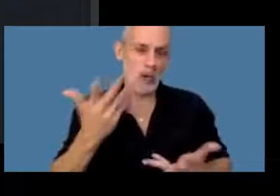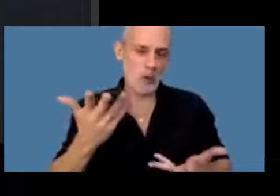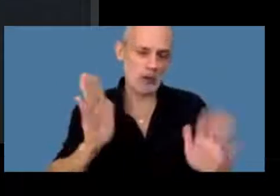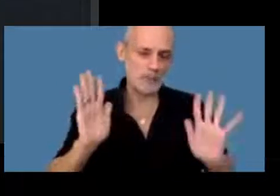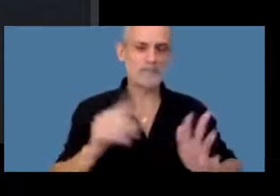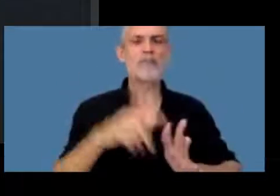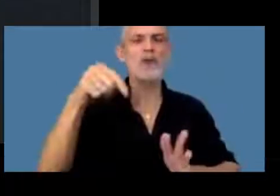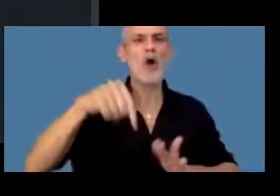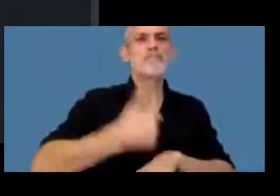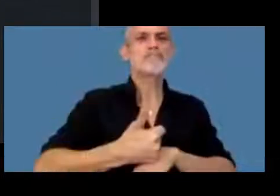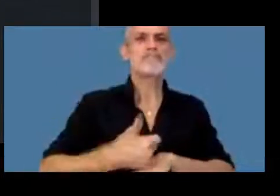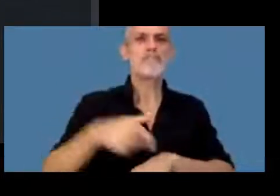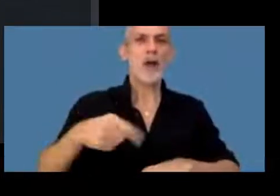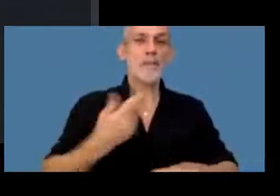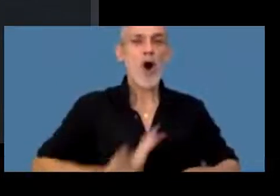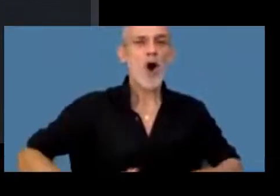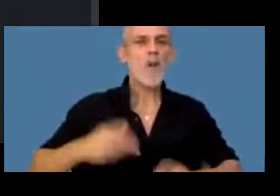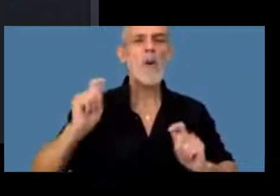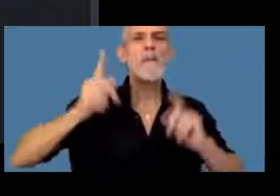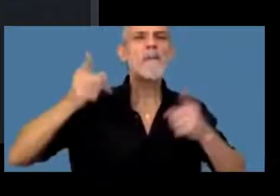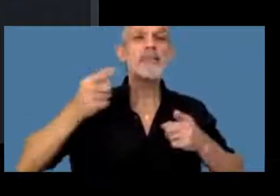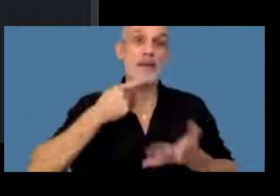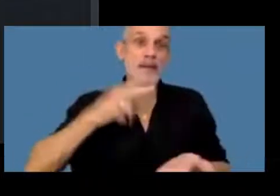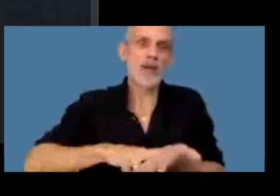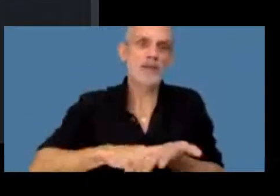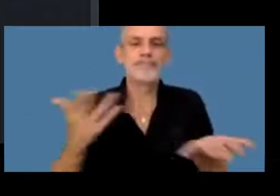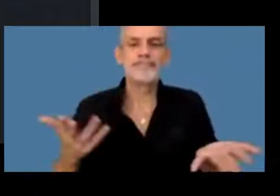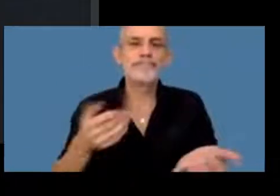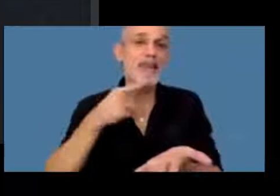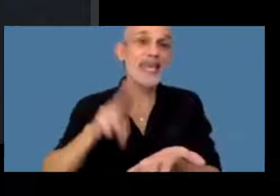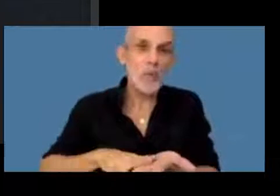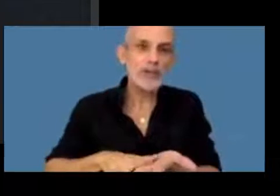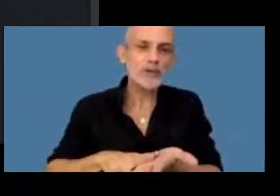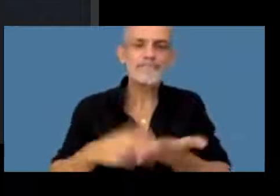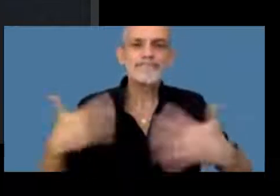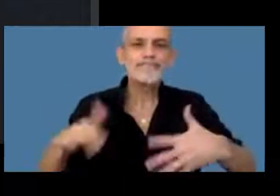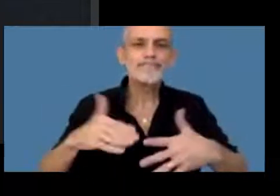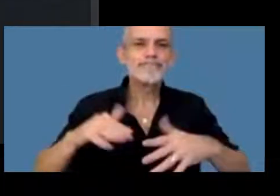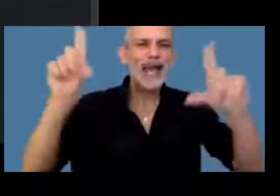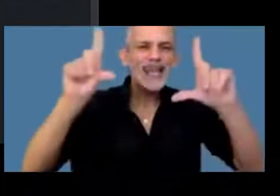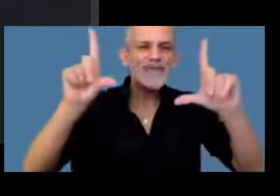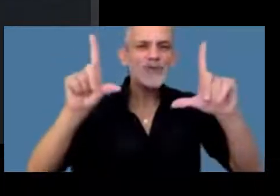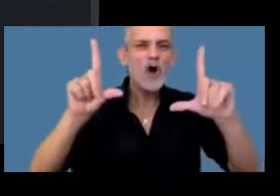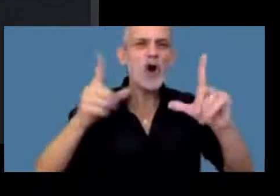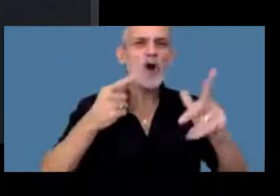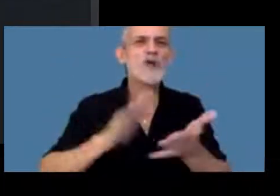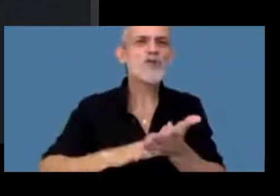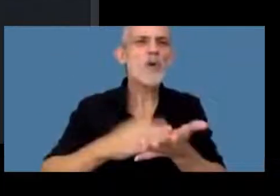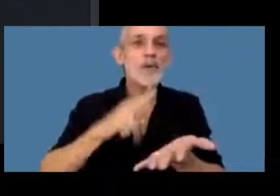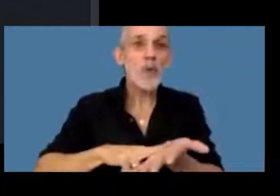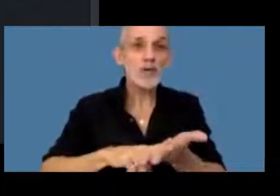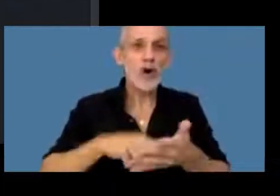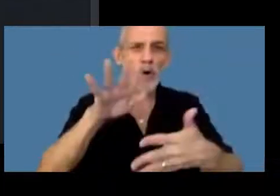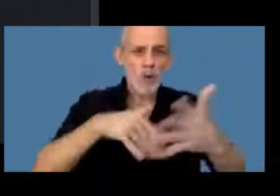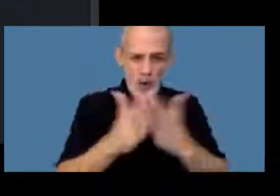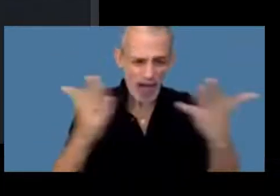Yo diría que nos gobiernan los tributos, ¿no? El tema fiscal es algo que, fíjense que en los medios, en general, las notas impositivas son las más leídas.